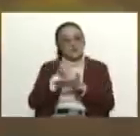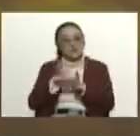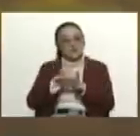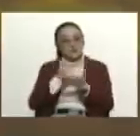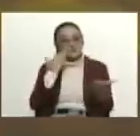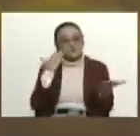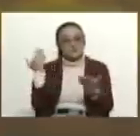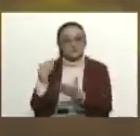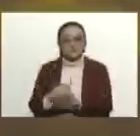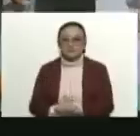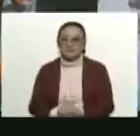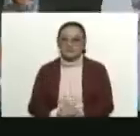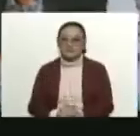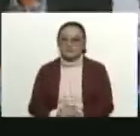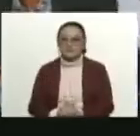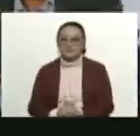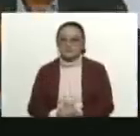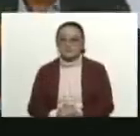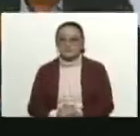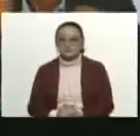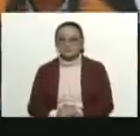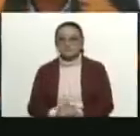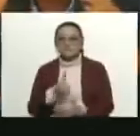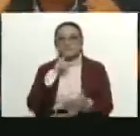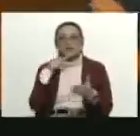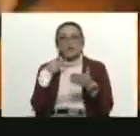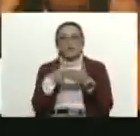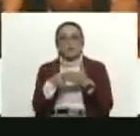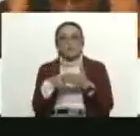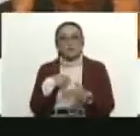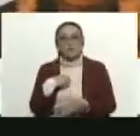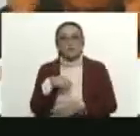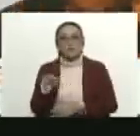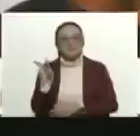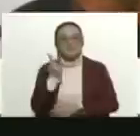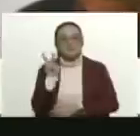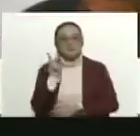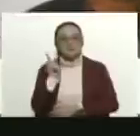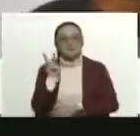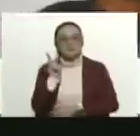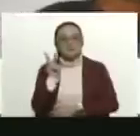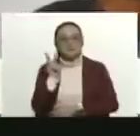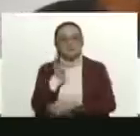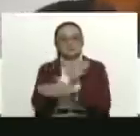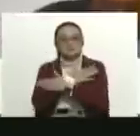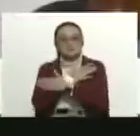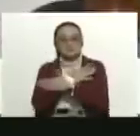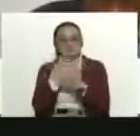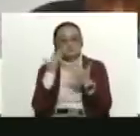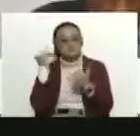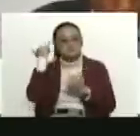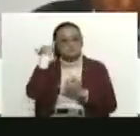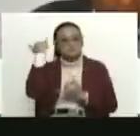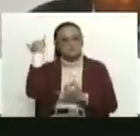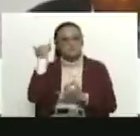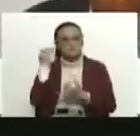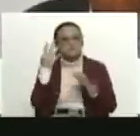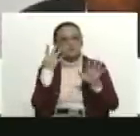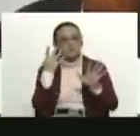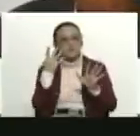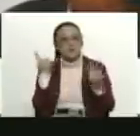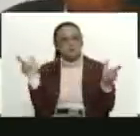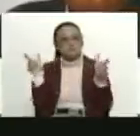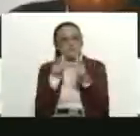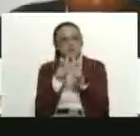farmacéutico. En nombre de la República Bolivariana de Venezuela, felicitamos la iniciativa del noveno